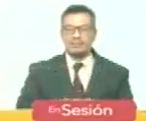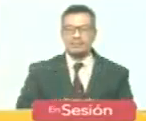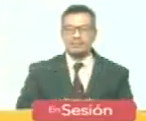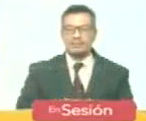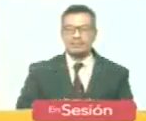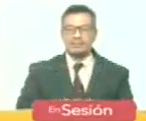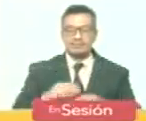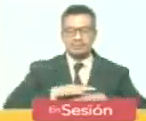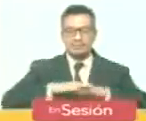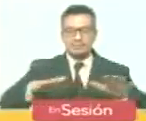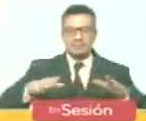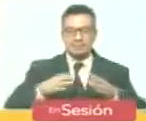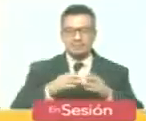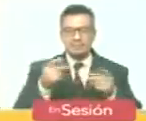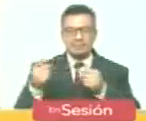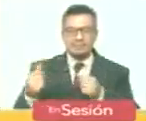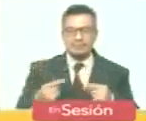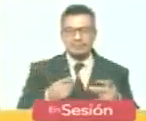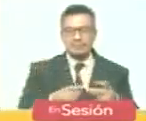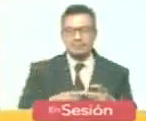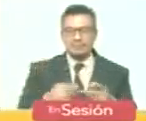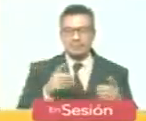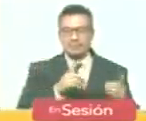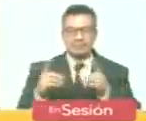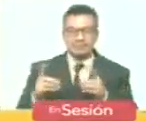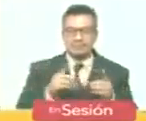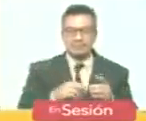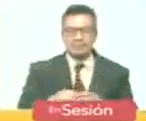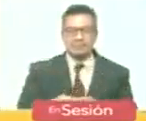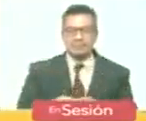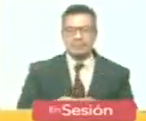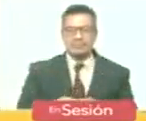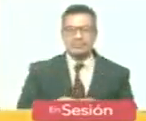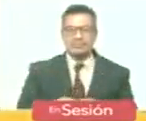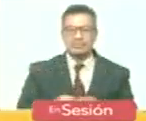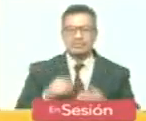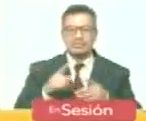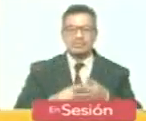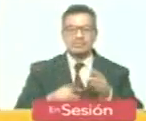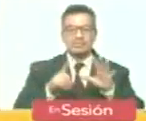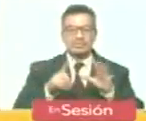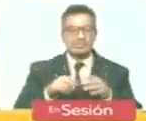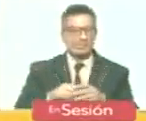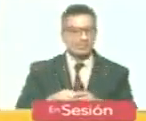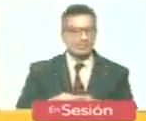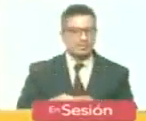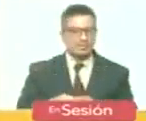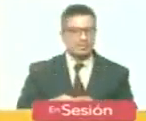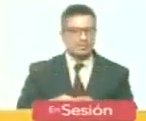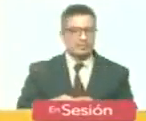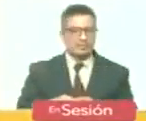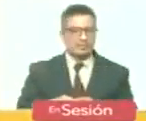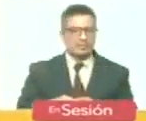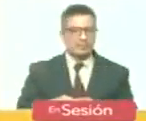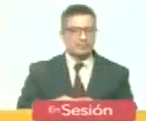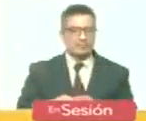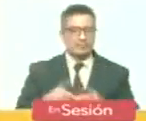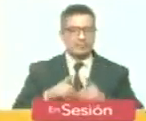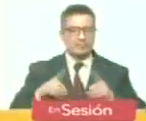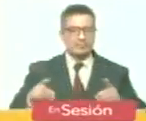el plano de la economía, del debate, se quedaron con Keynes y el